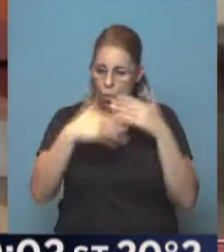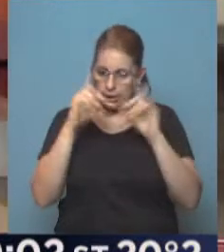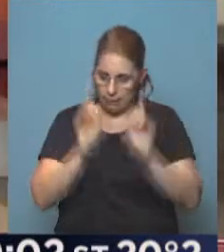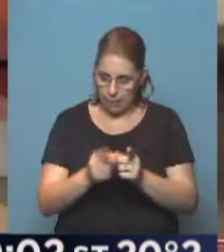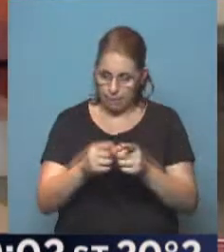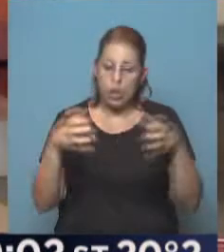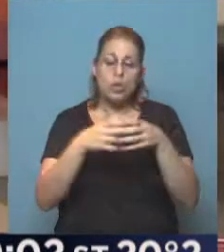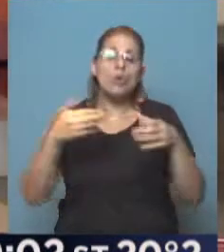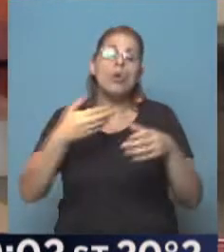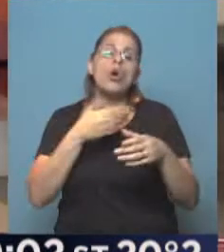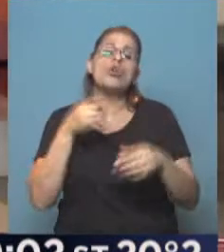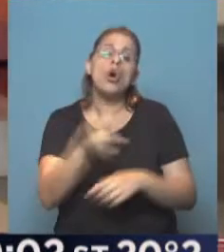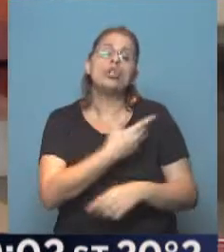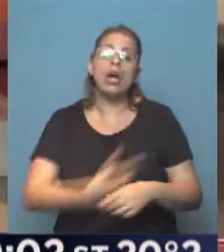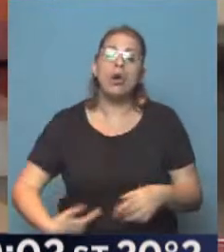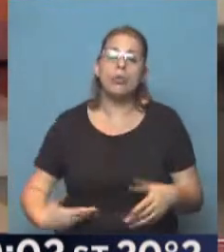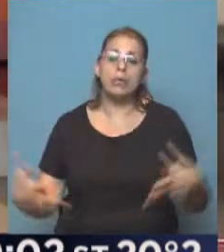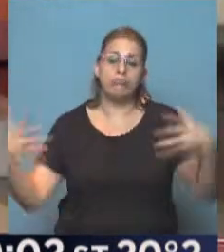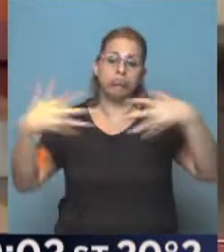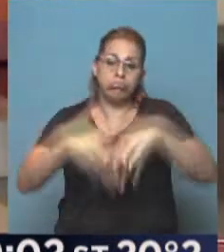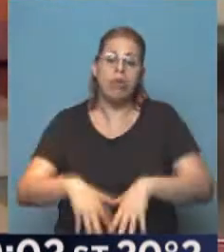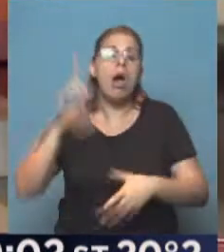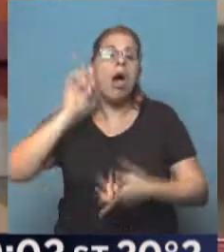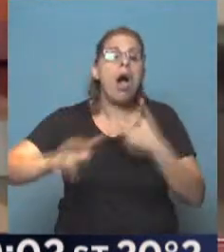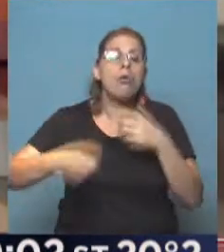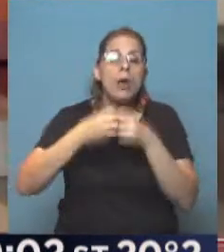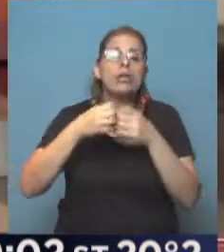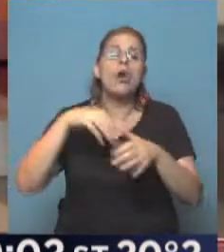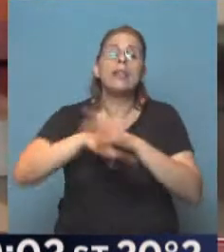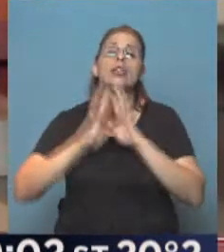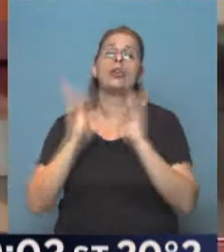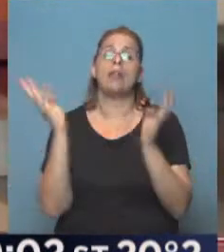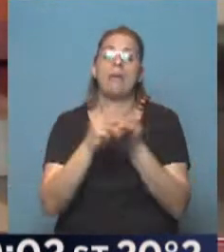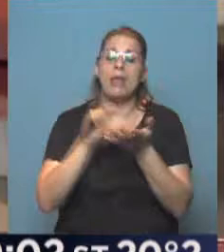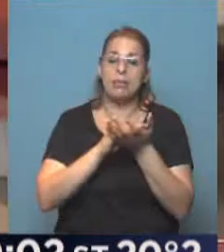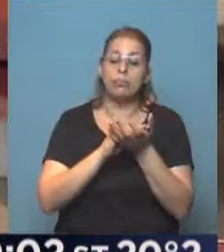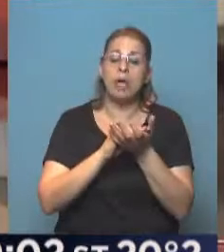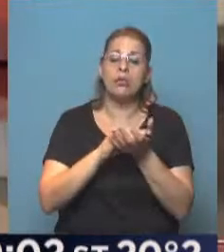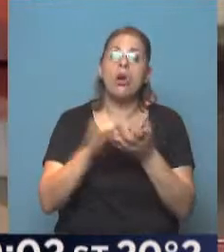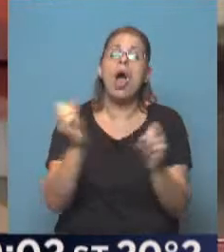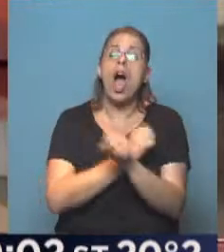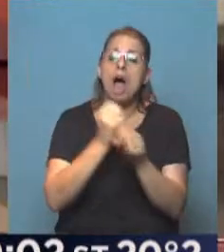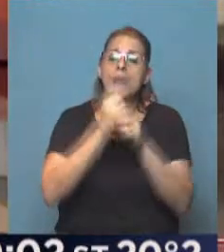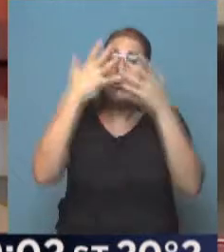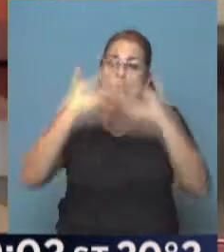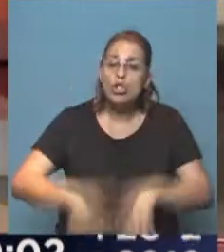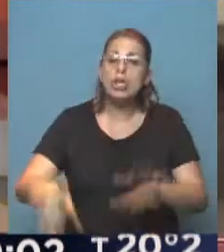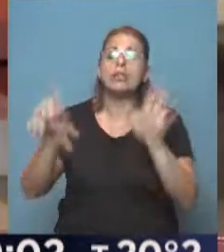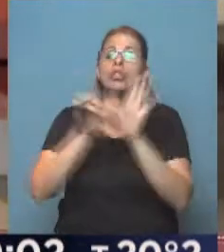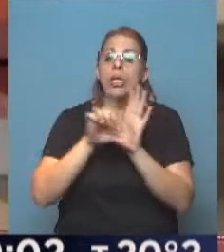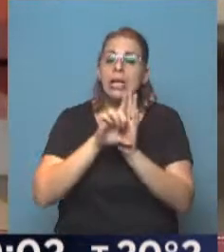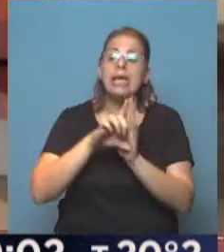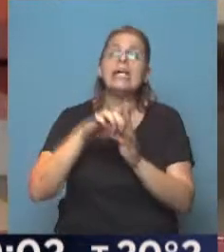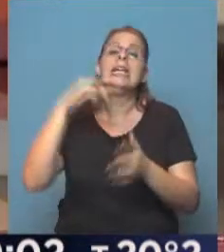La oposición se unió hoy en la Cámara de Diputados y sacó un proyecto de ley de ganancias en